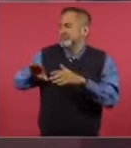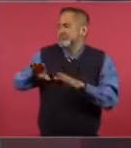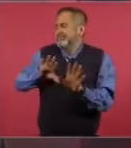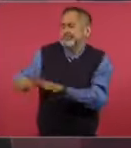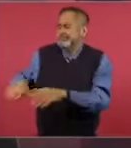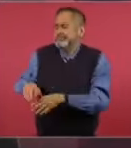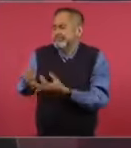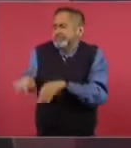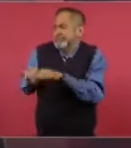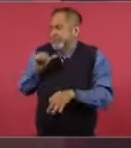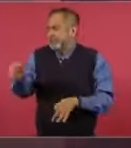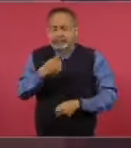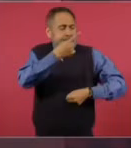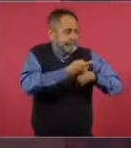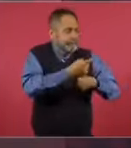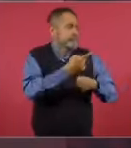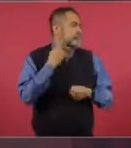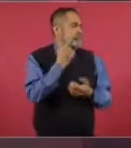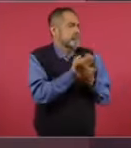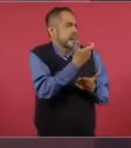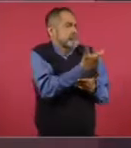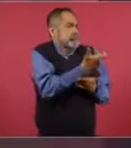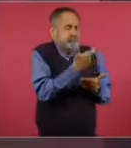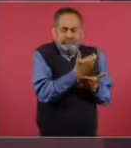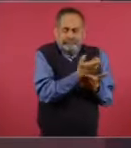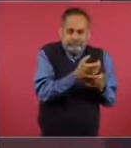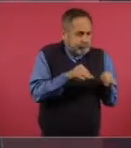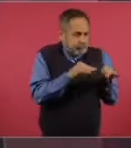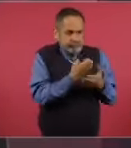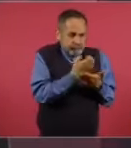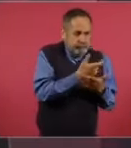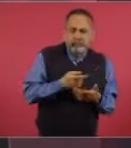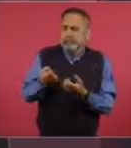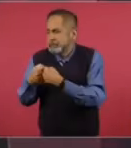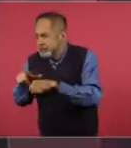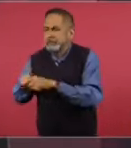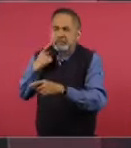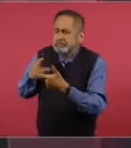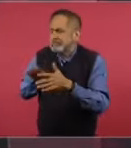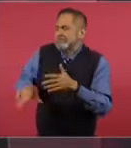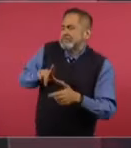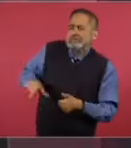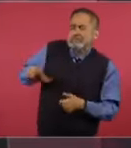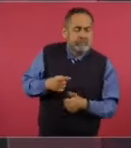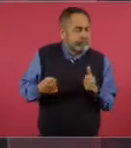demás, lo social, la política,